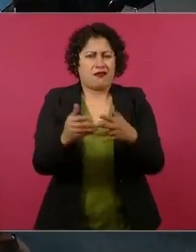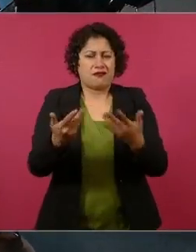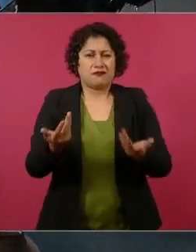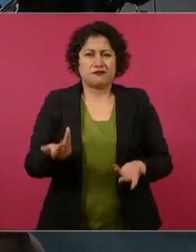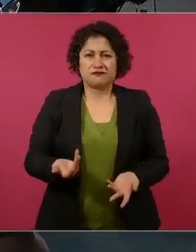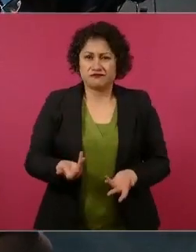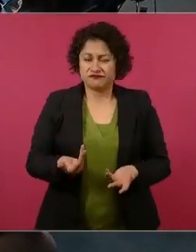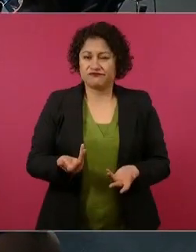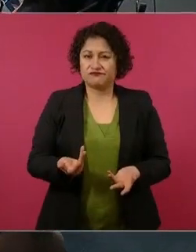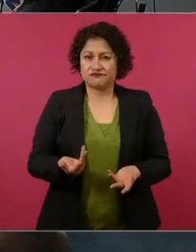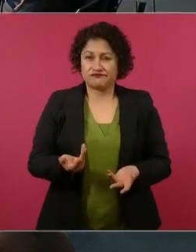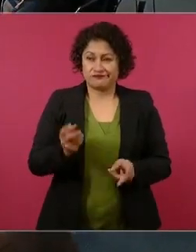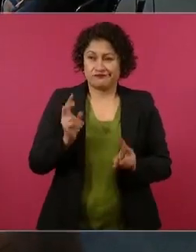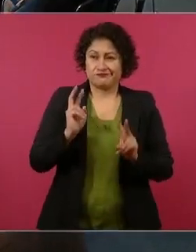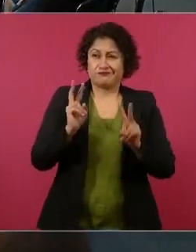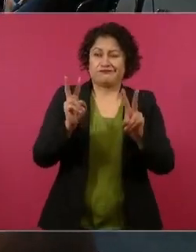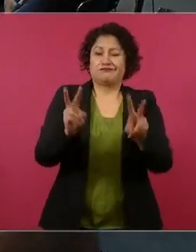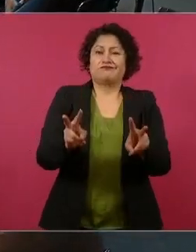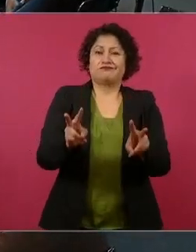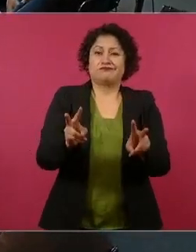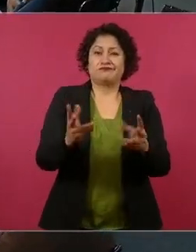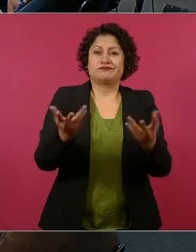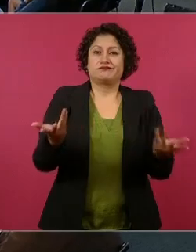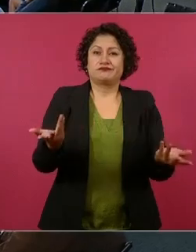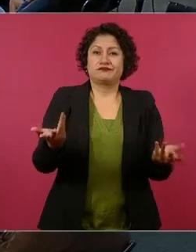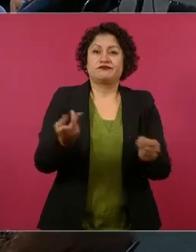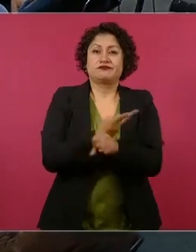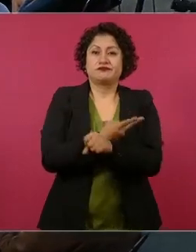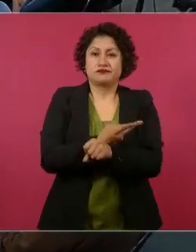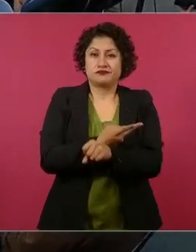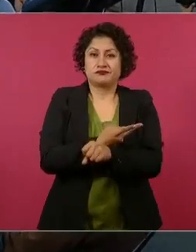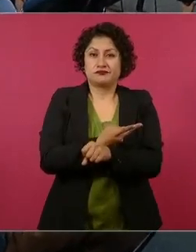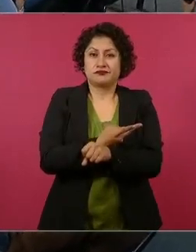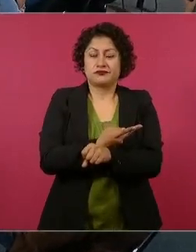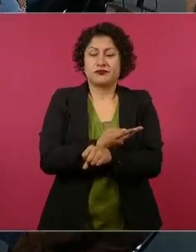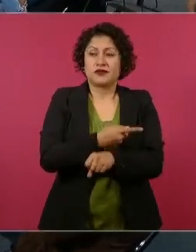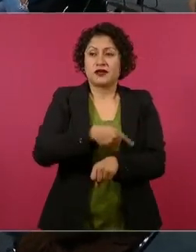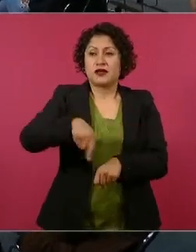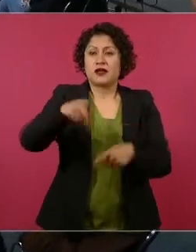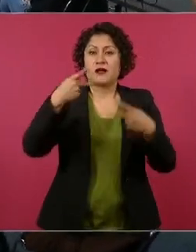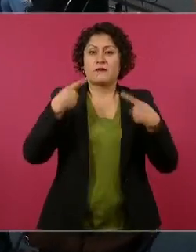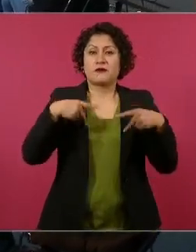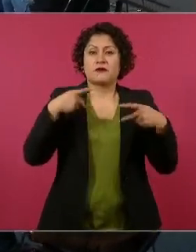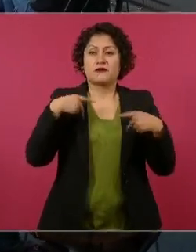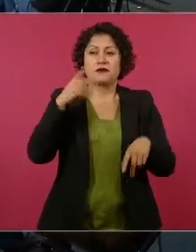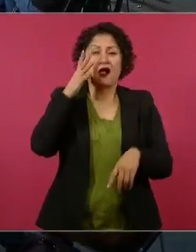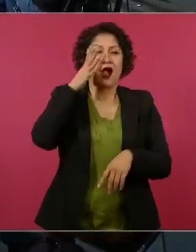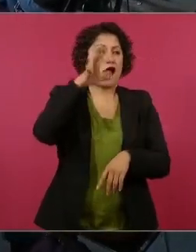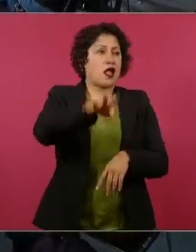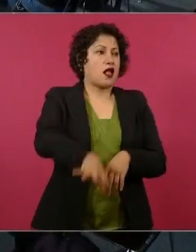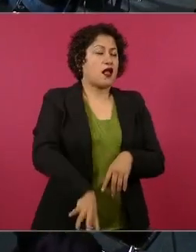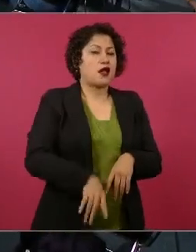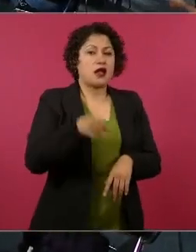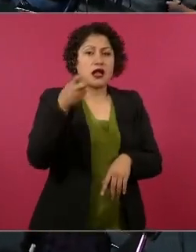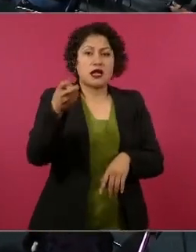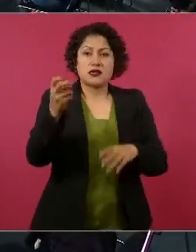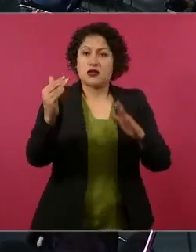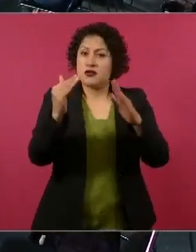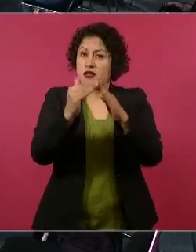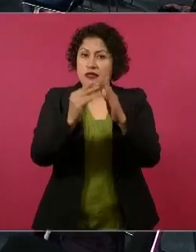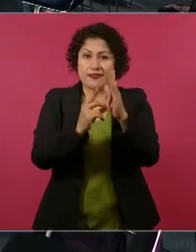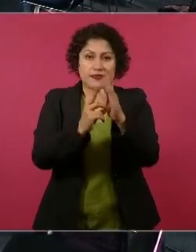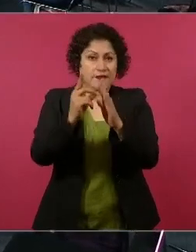al grado que quedaron deshabitados como 500 mil departamentos,